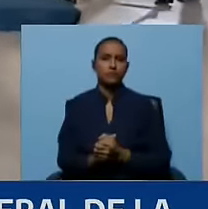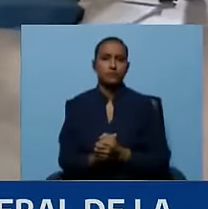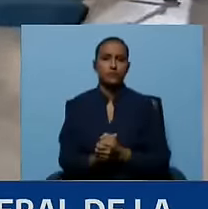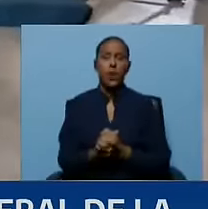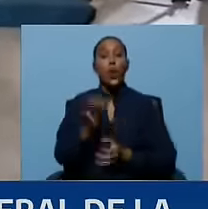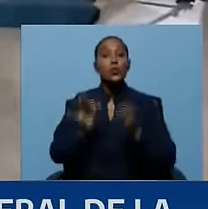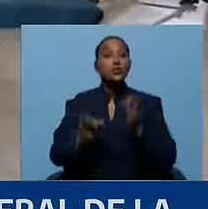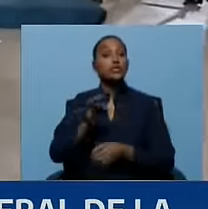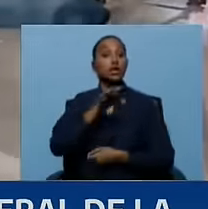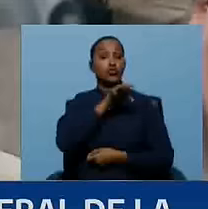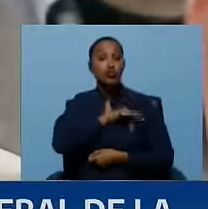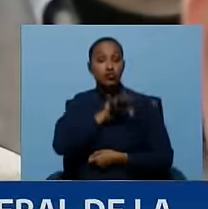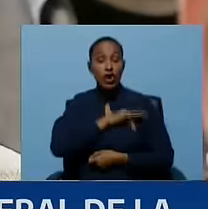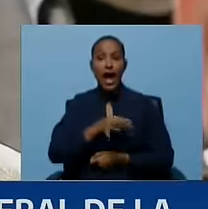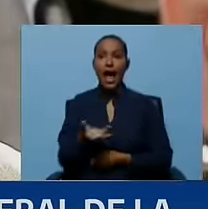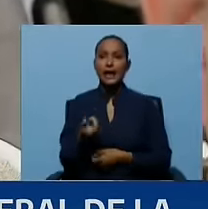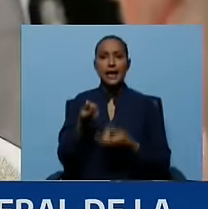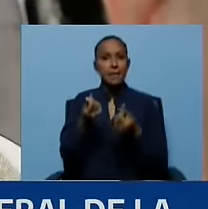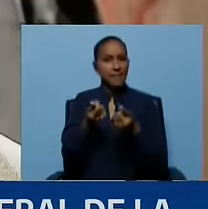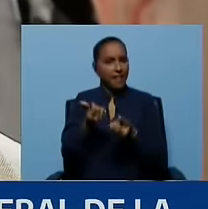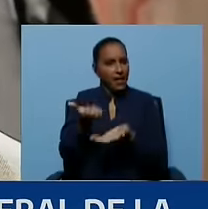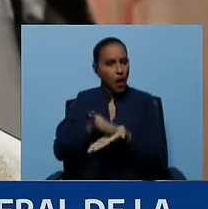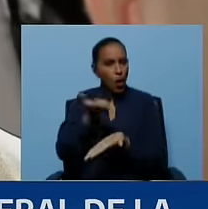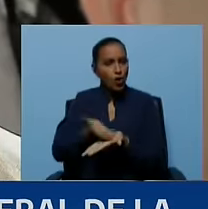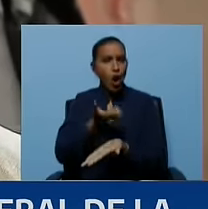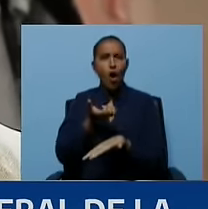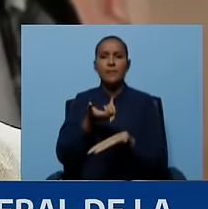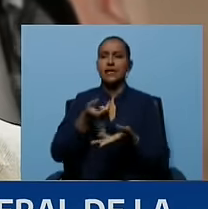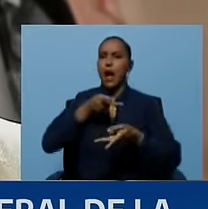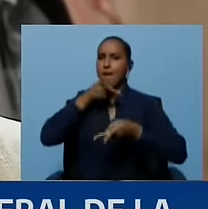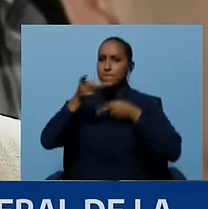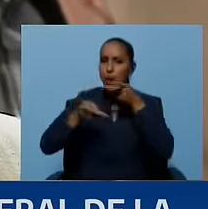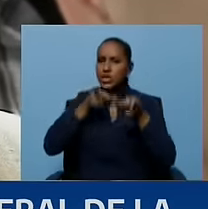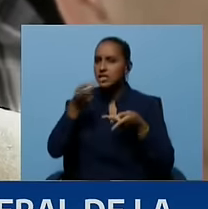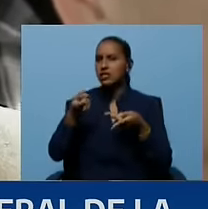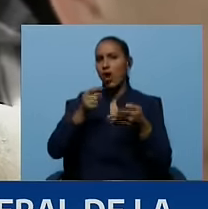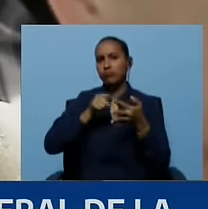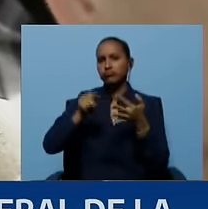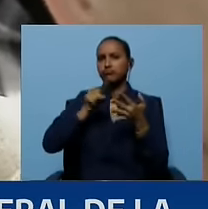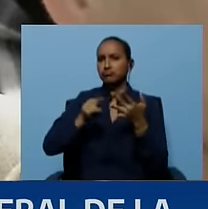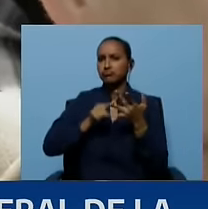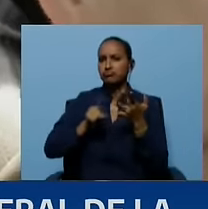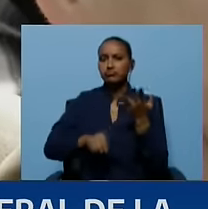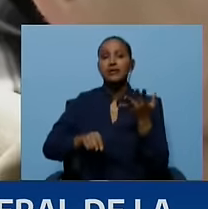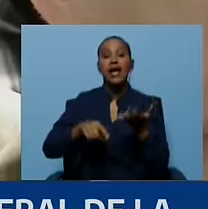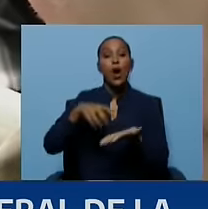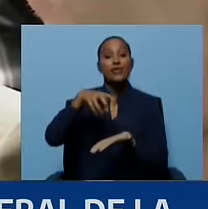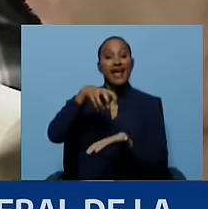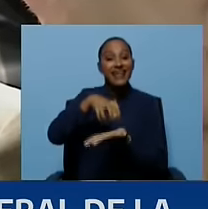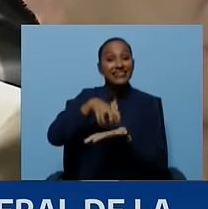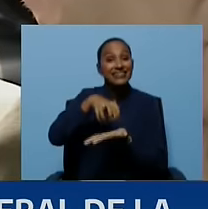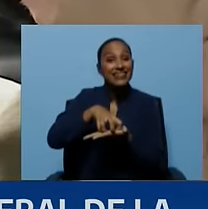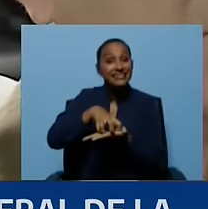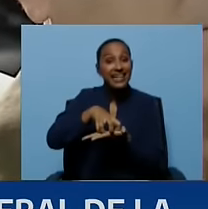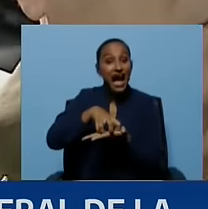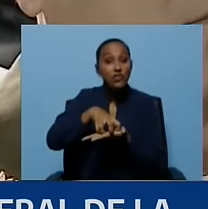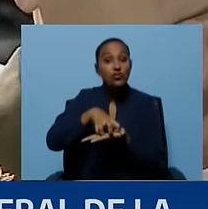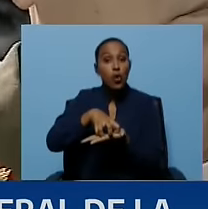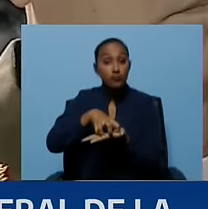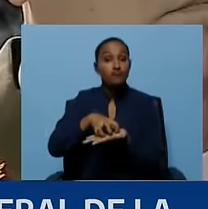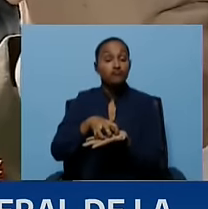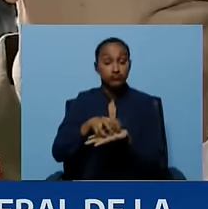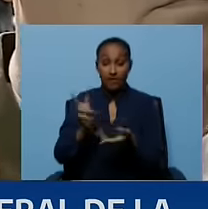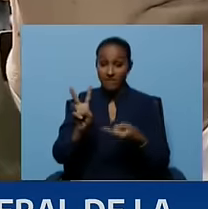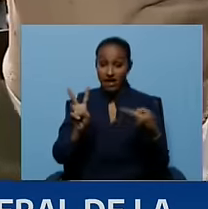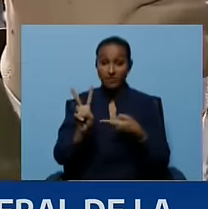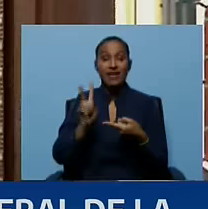social, económica, etcétera, política, sino que tiene que ser un Estado democrático